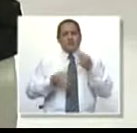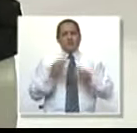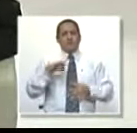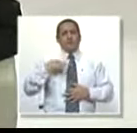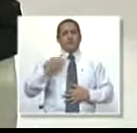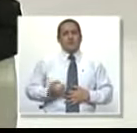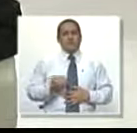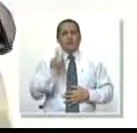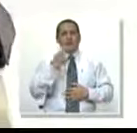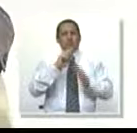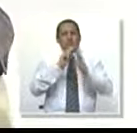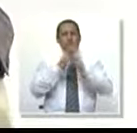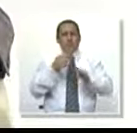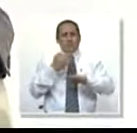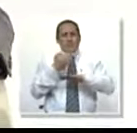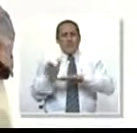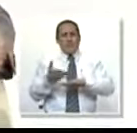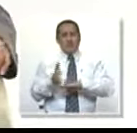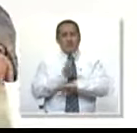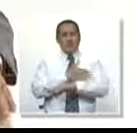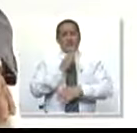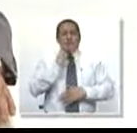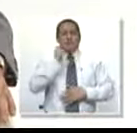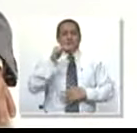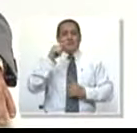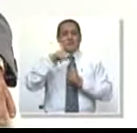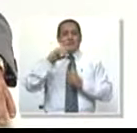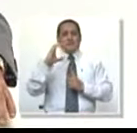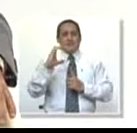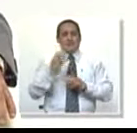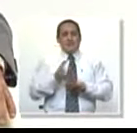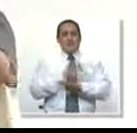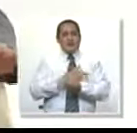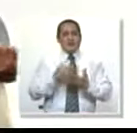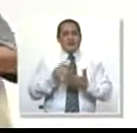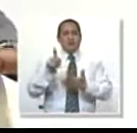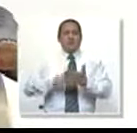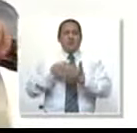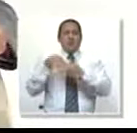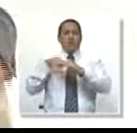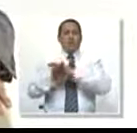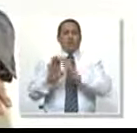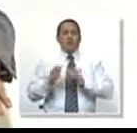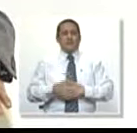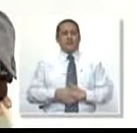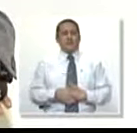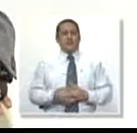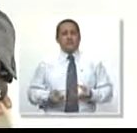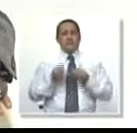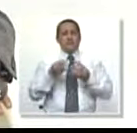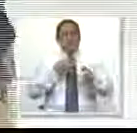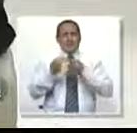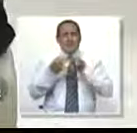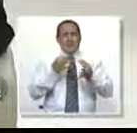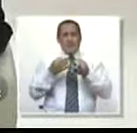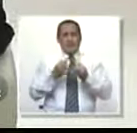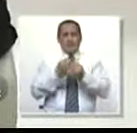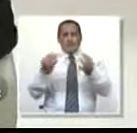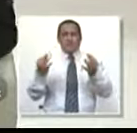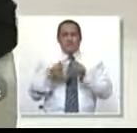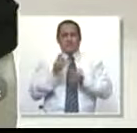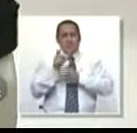audencia la señora ya dos minutos tardes según consta Pues en la sentencia del tribunal constitucional archiva el proceso Claro porque hay que decirle a